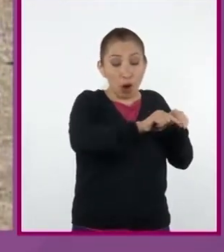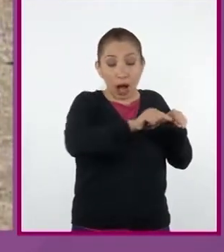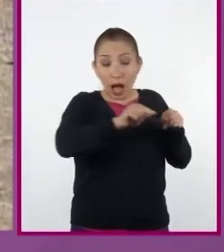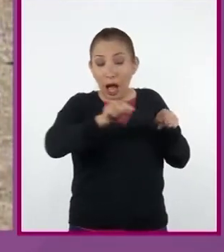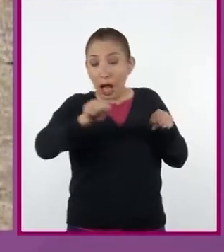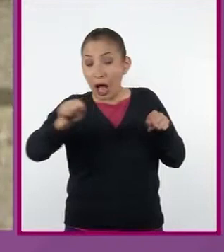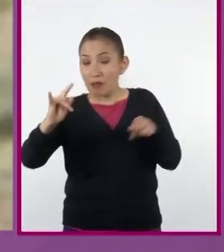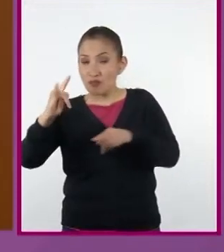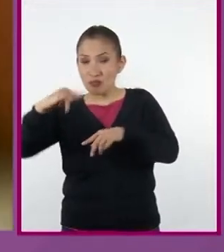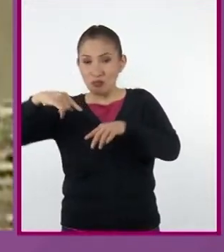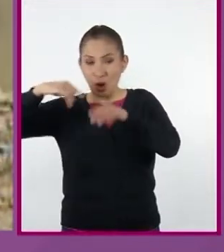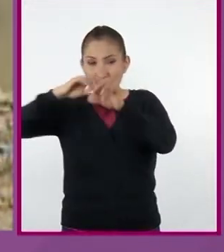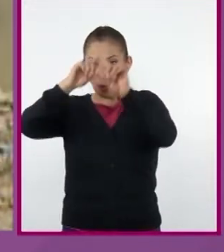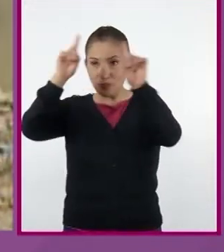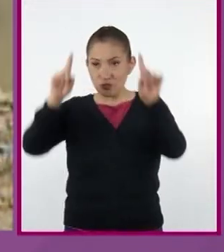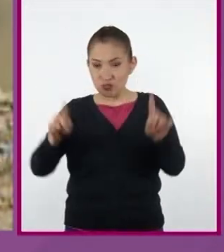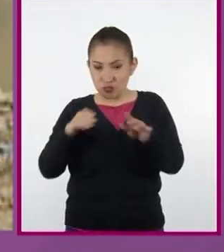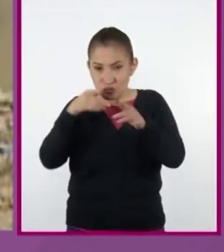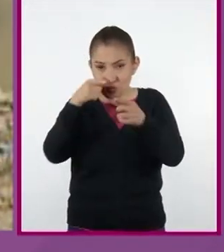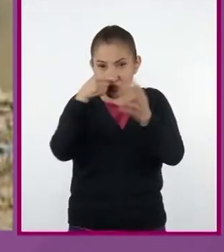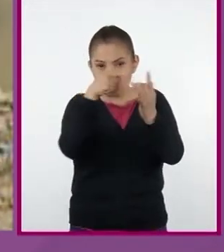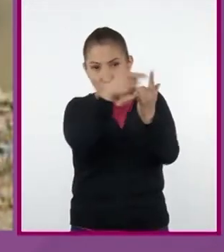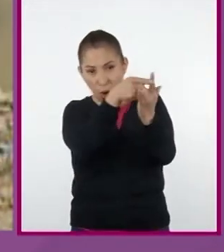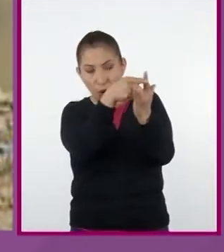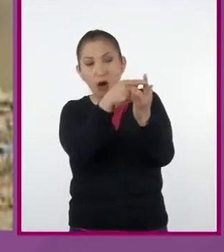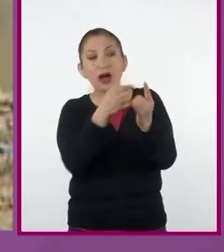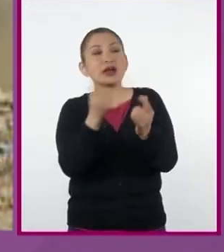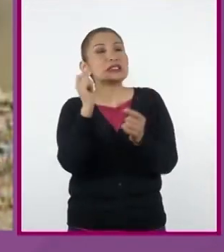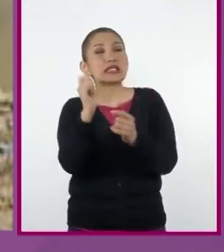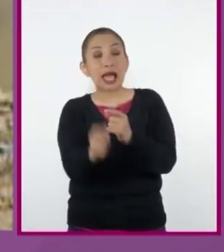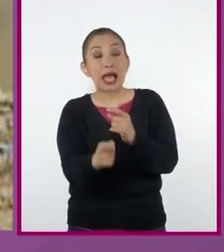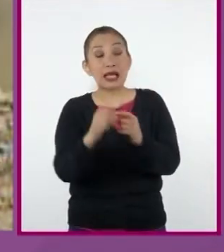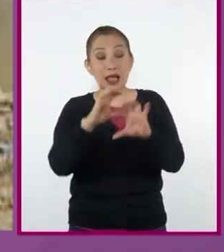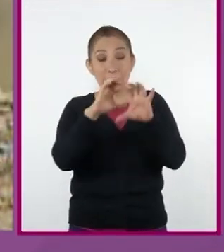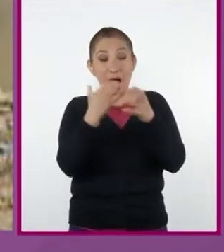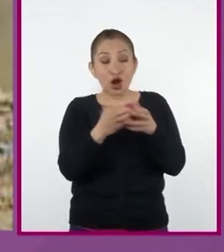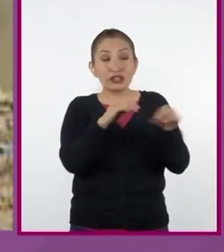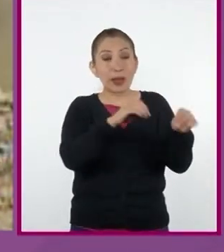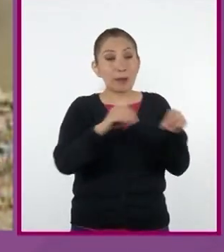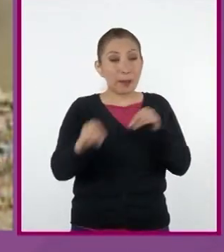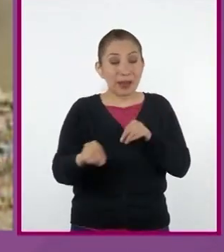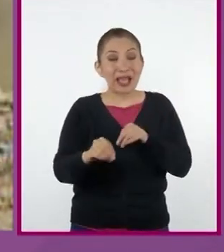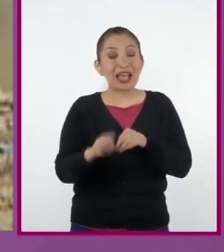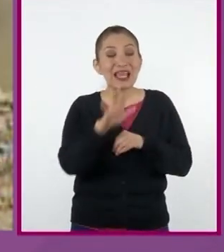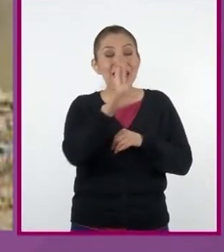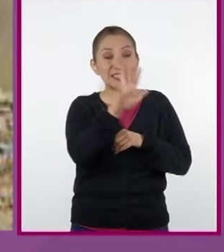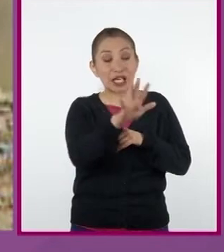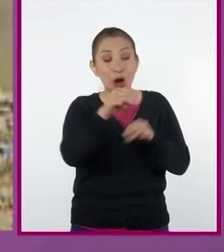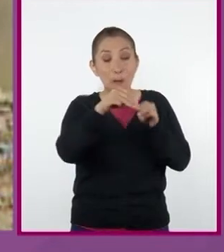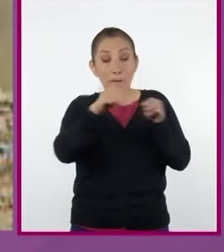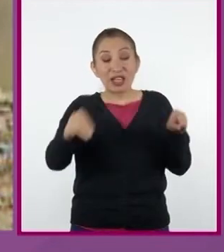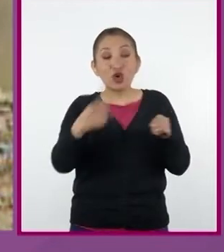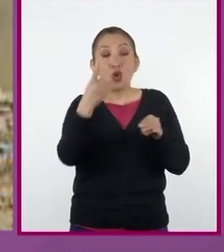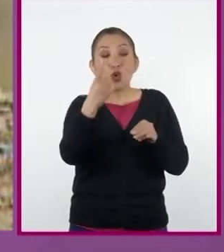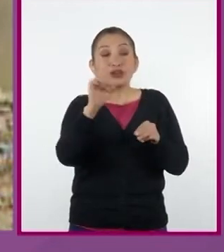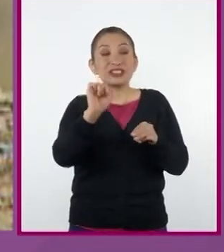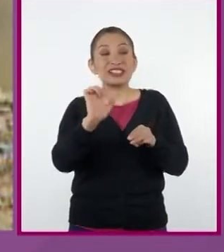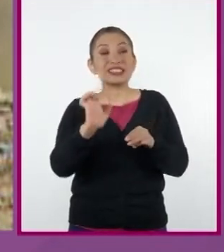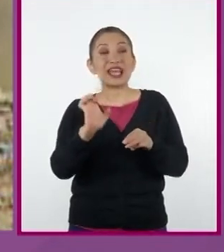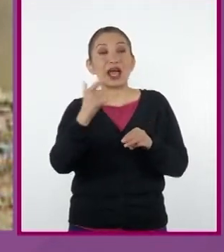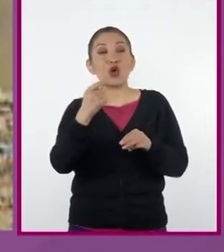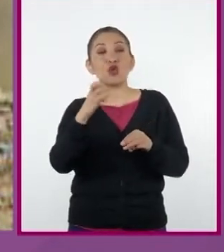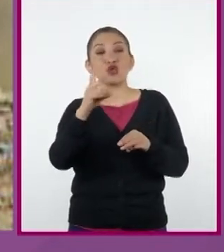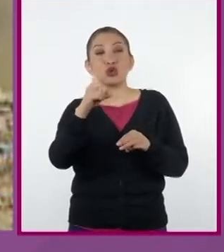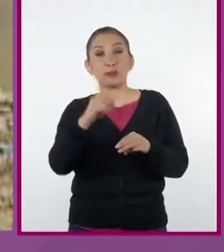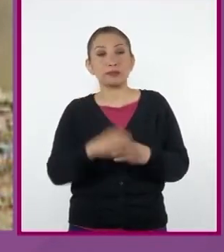la portería, entonces quiere decir que el balón se mueve a 5 metros por segundo.